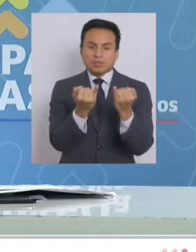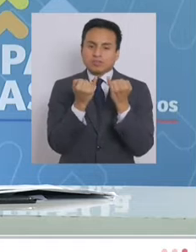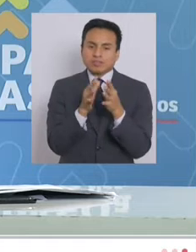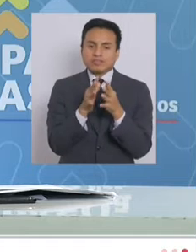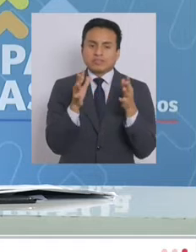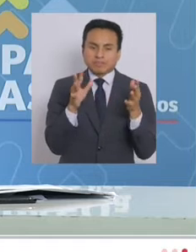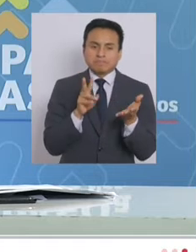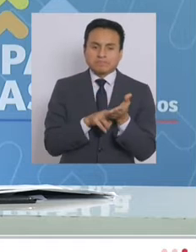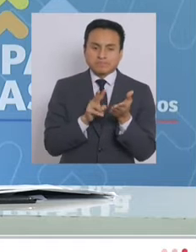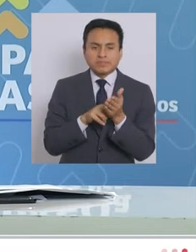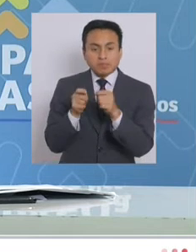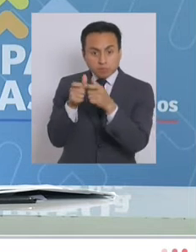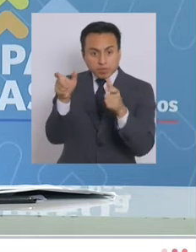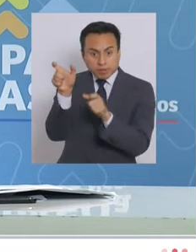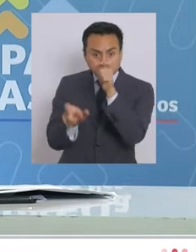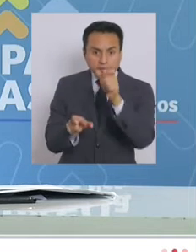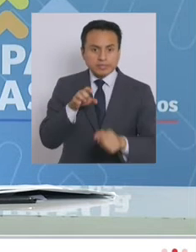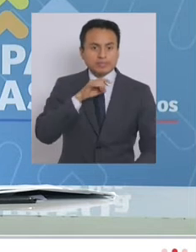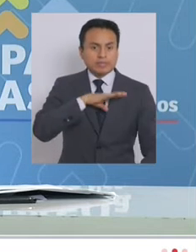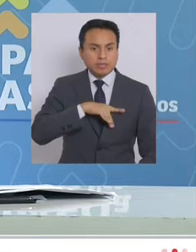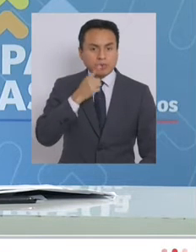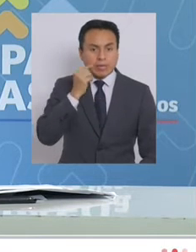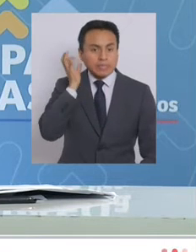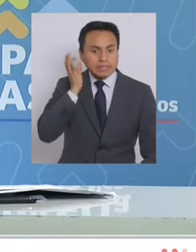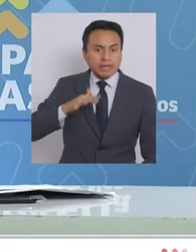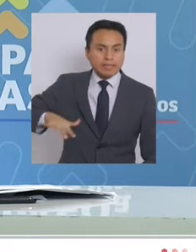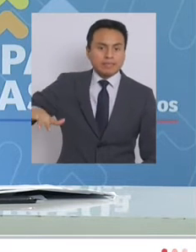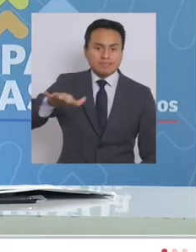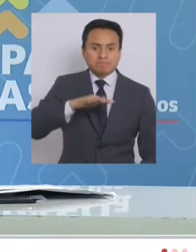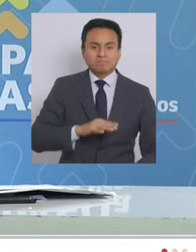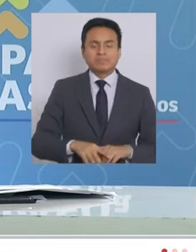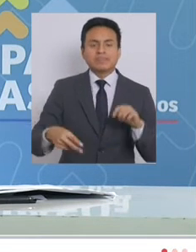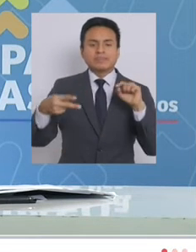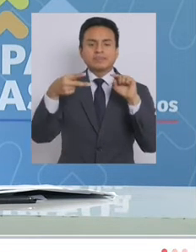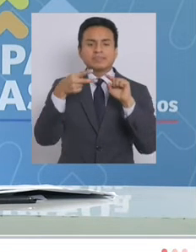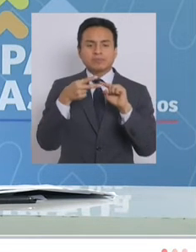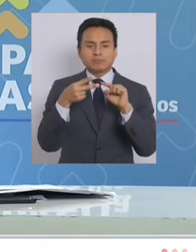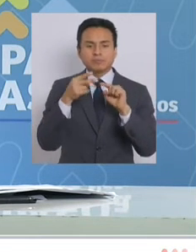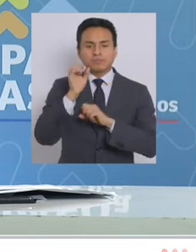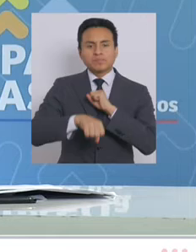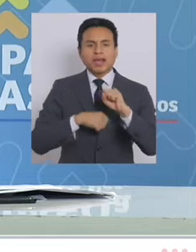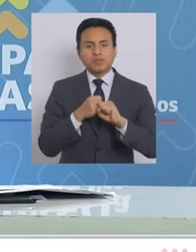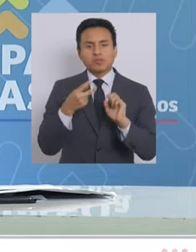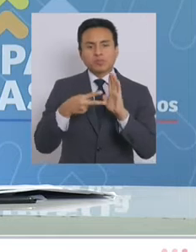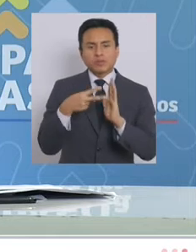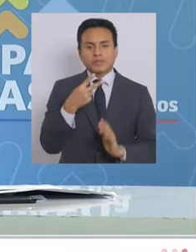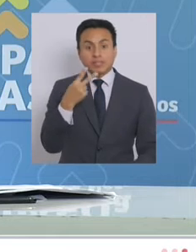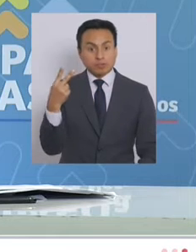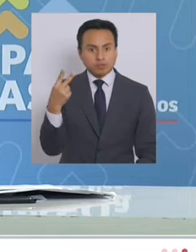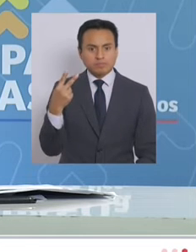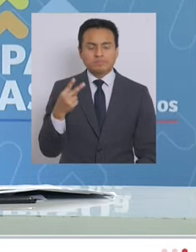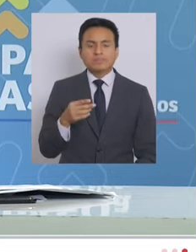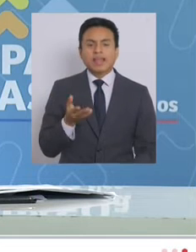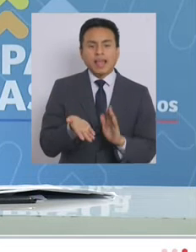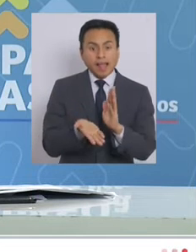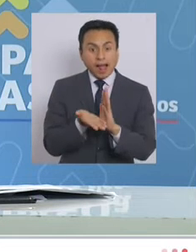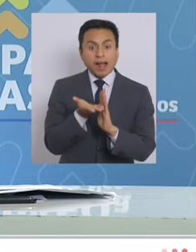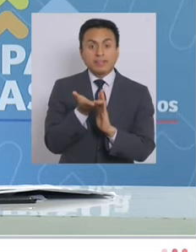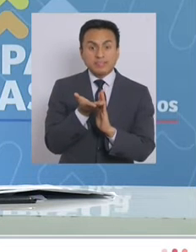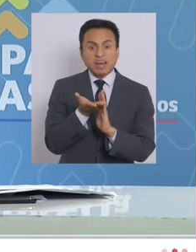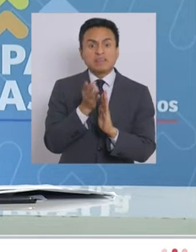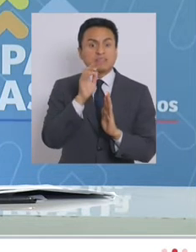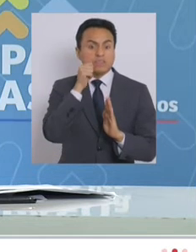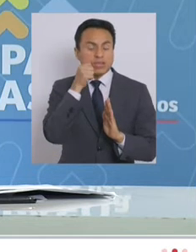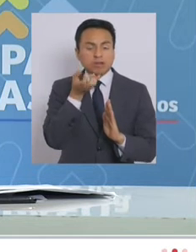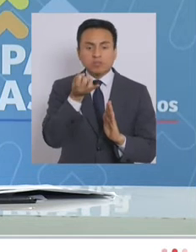una parte importante de chilenas y chilenos segundo para el año 2022 el alza se